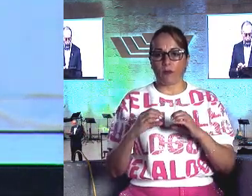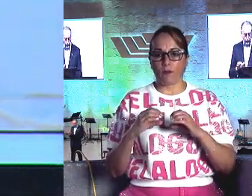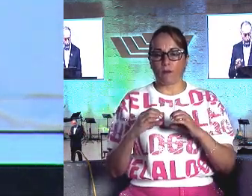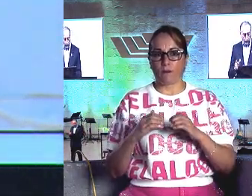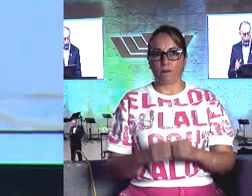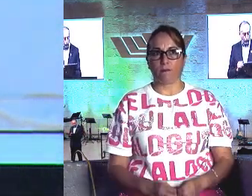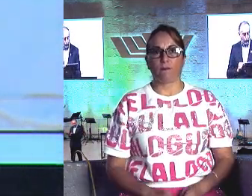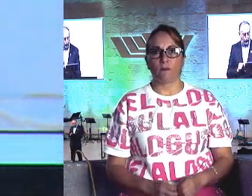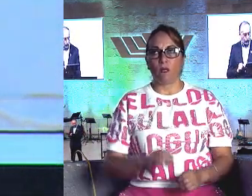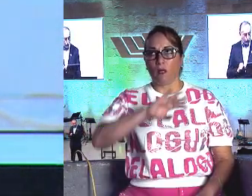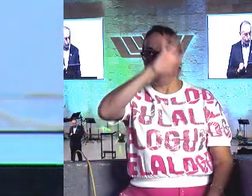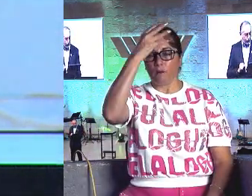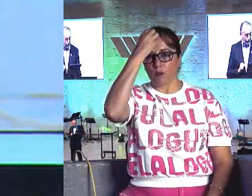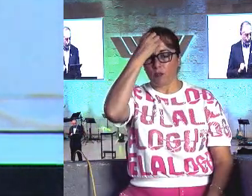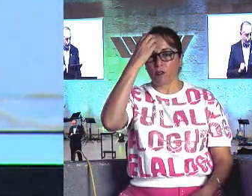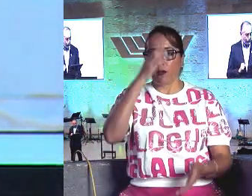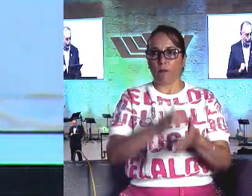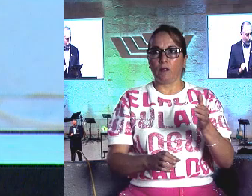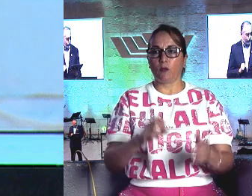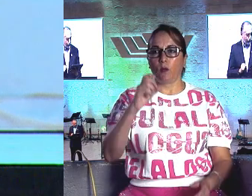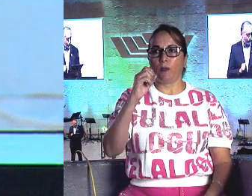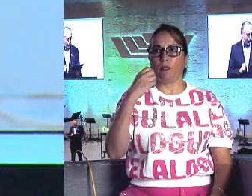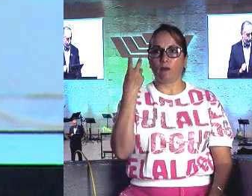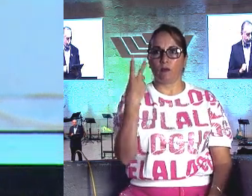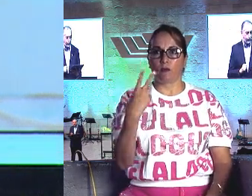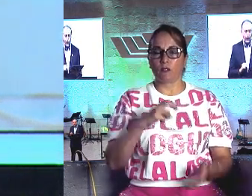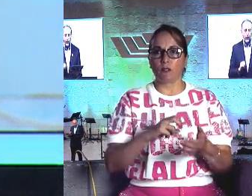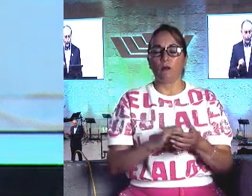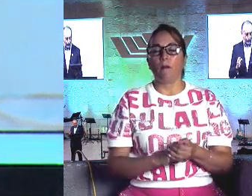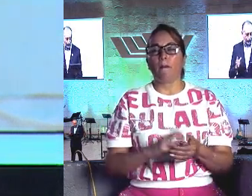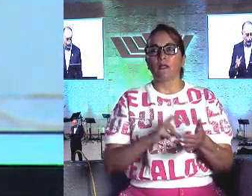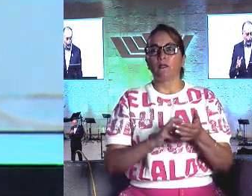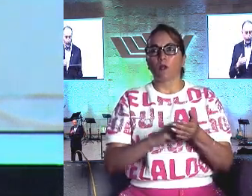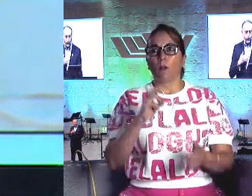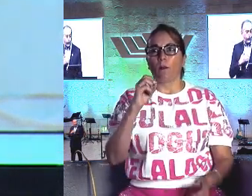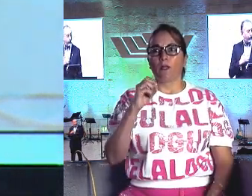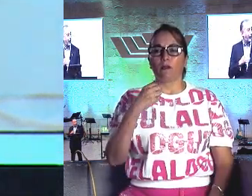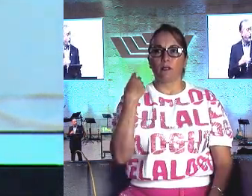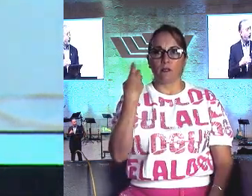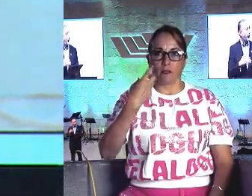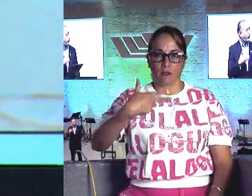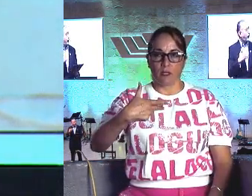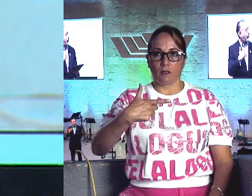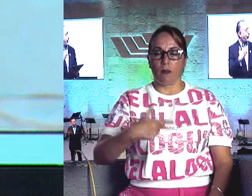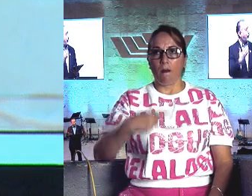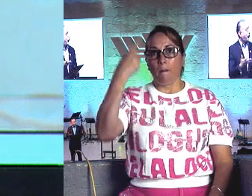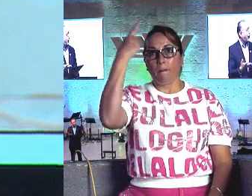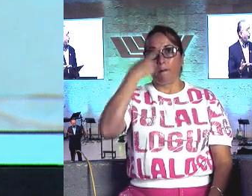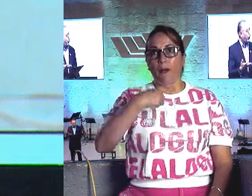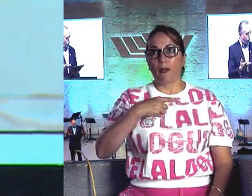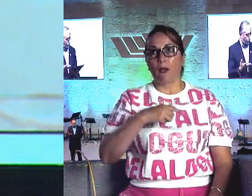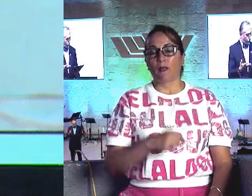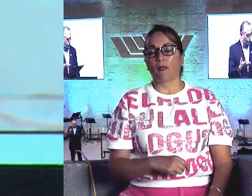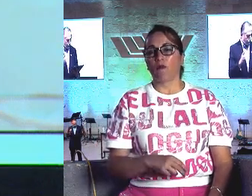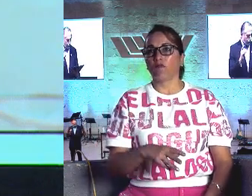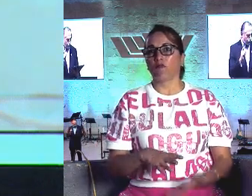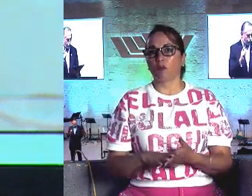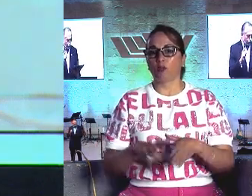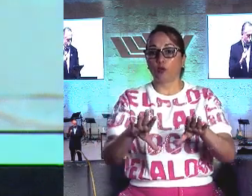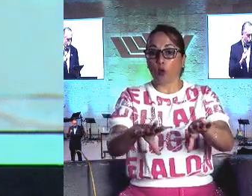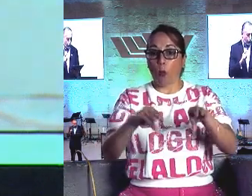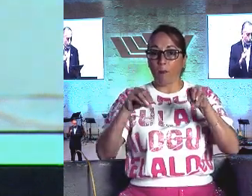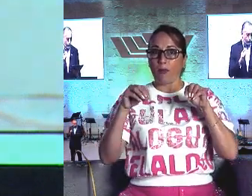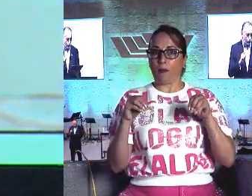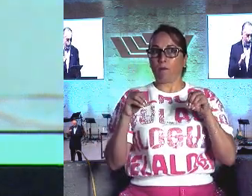En Proverbios 22, 26 y 27, fíjate lo que dice, para que nunca asumas la deuda de otros, no